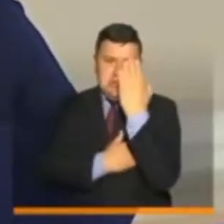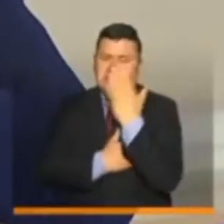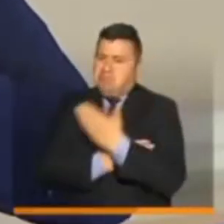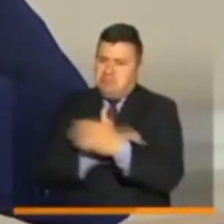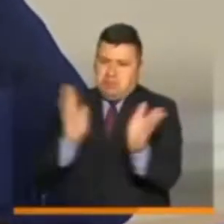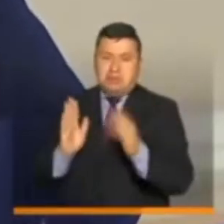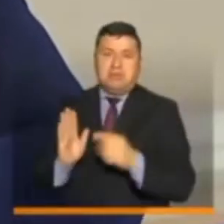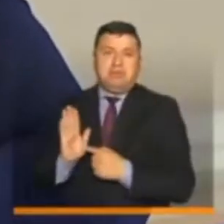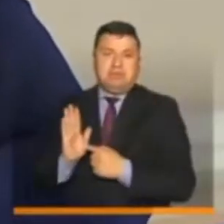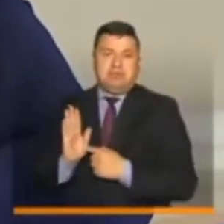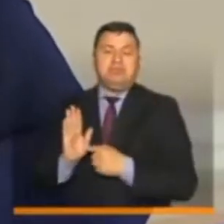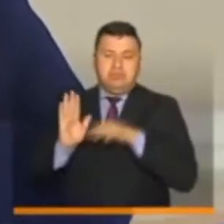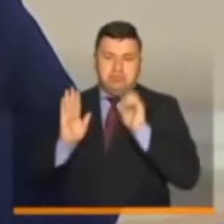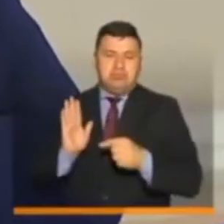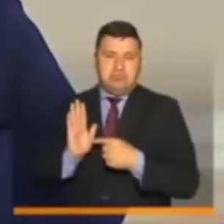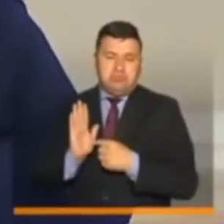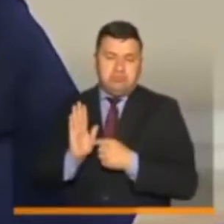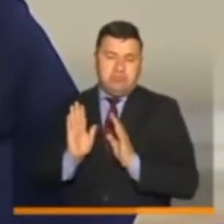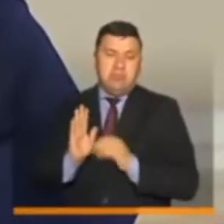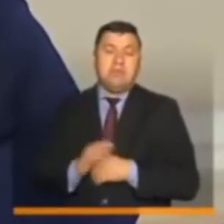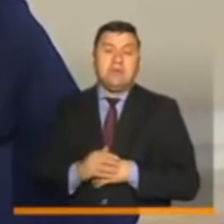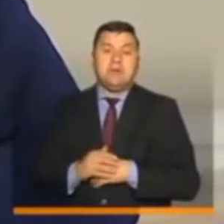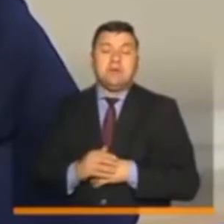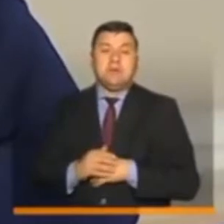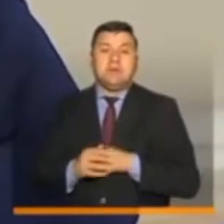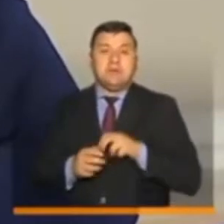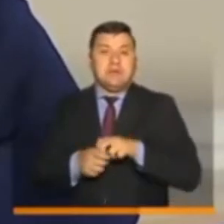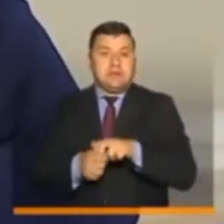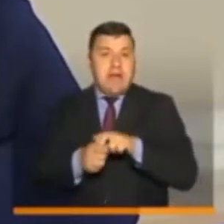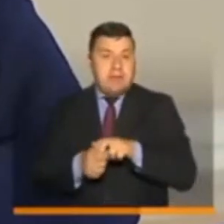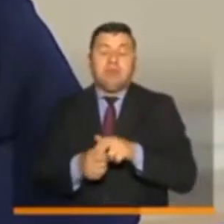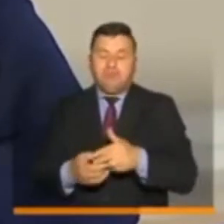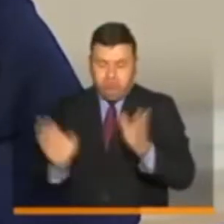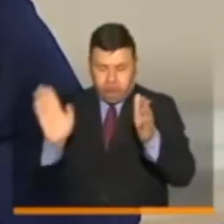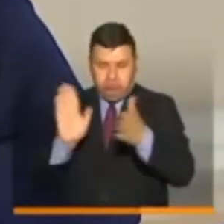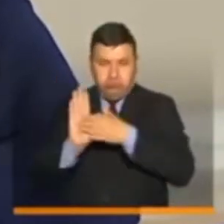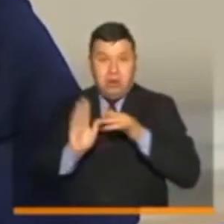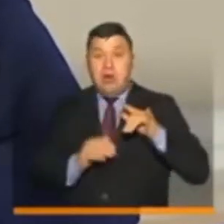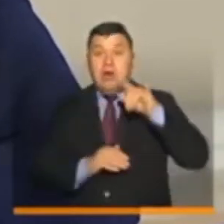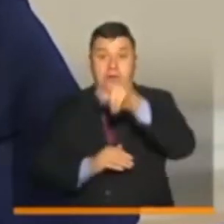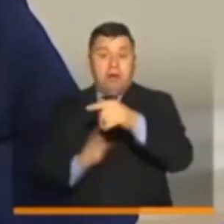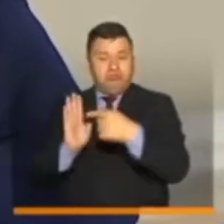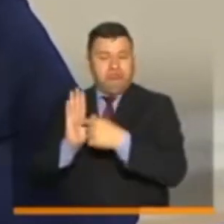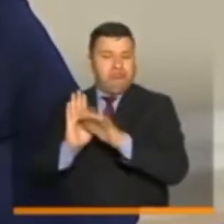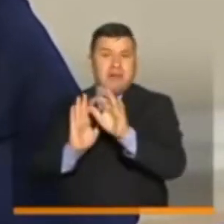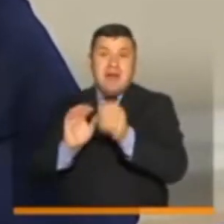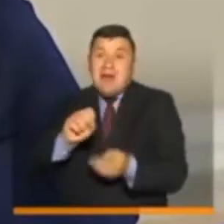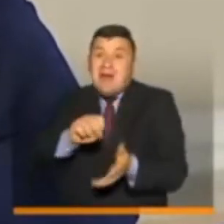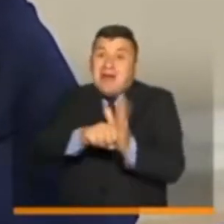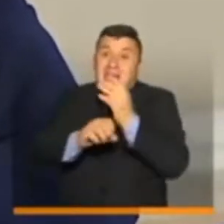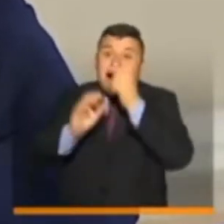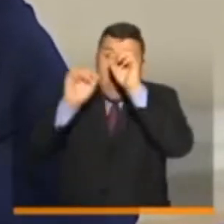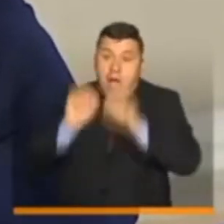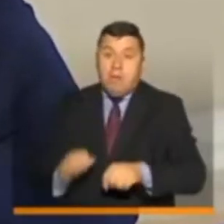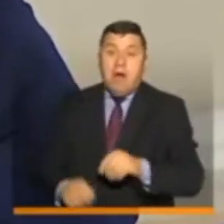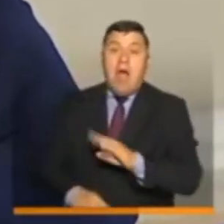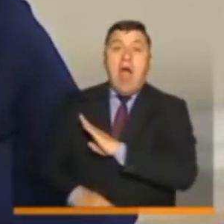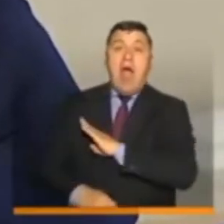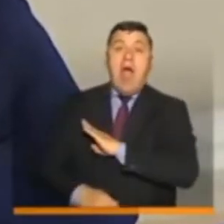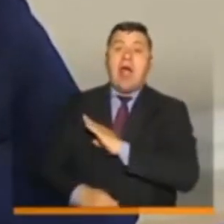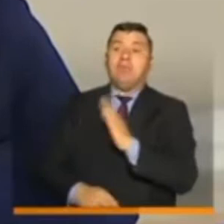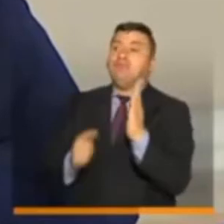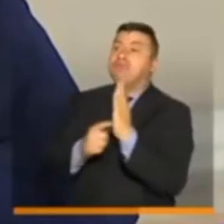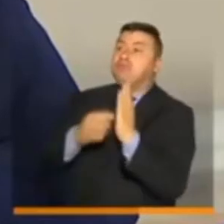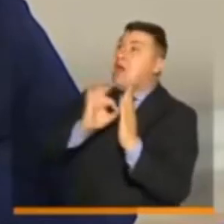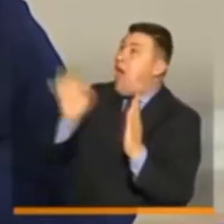entre otros. Se autoriza también el transporte terrestre y el transporte aéreo, siempre y cuando haya la validación del alcalde de origen